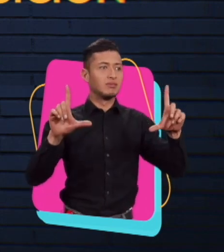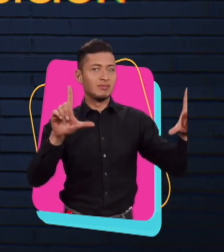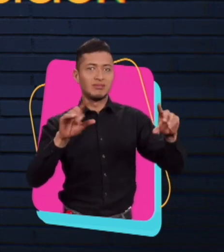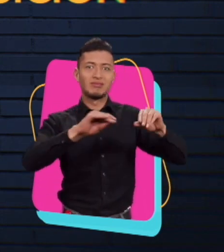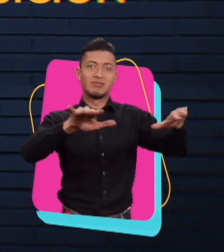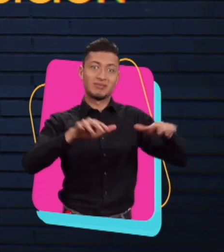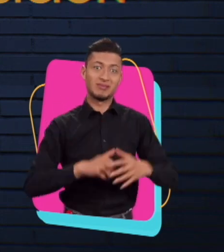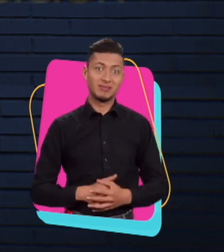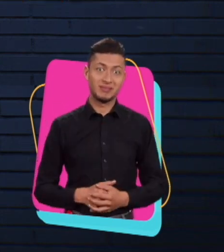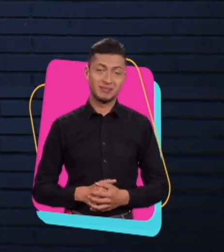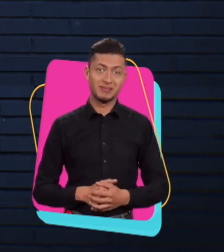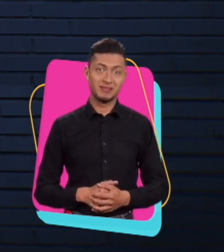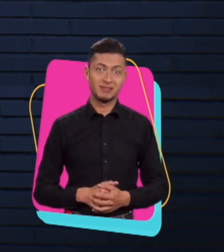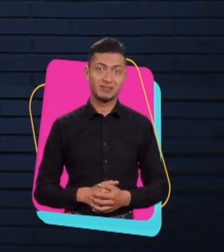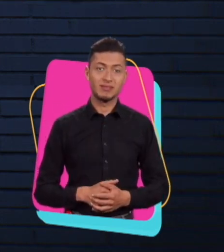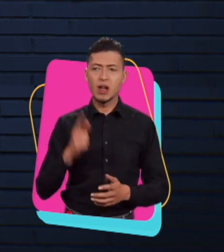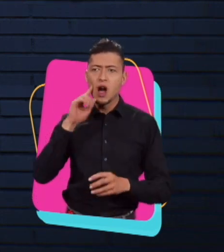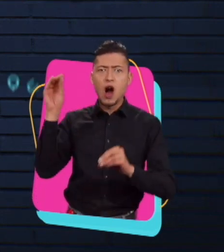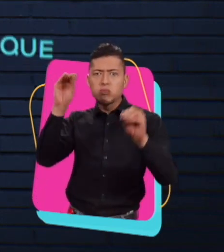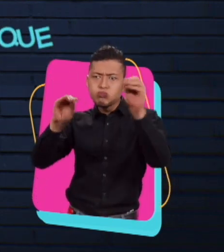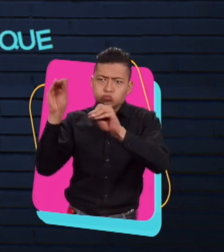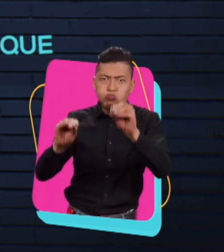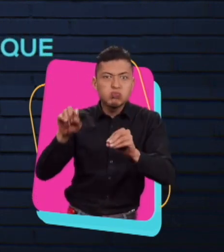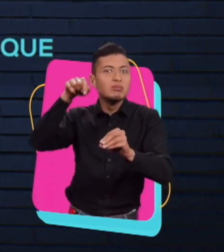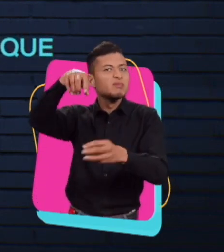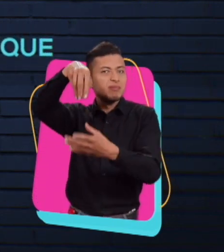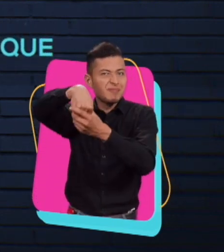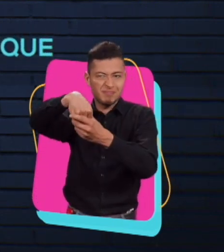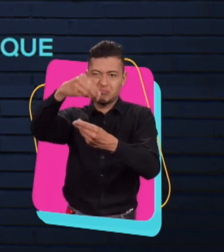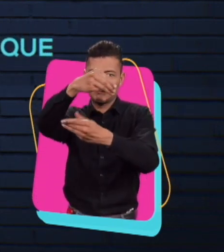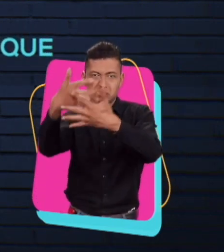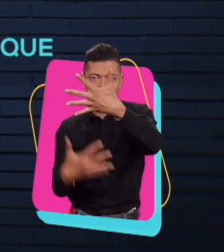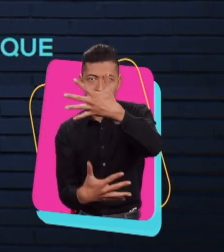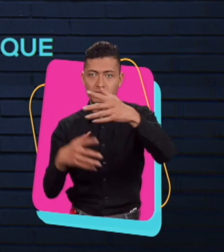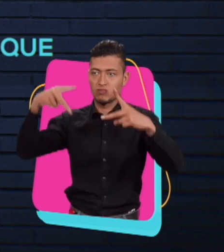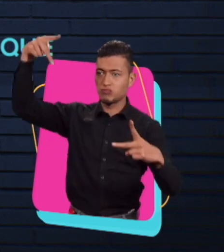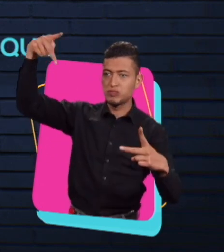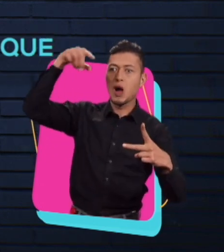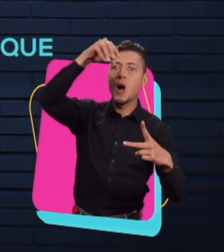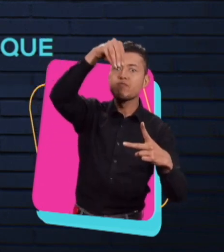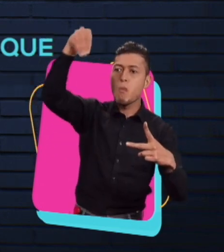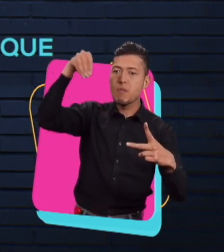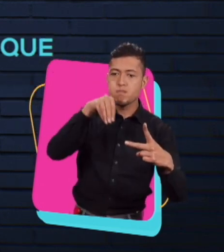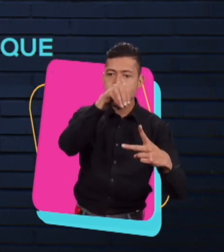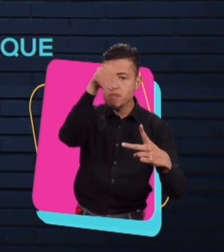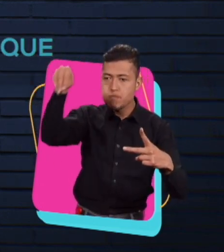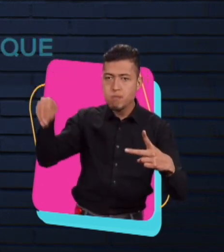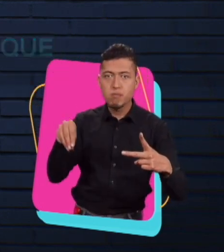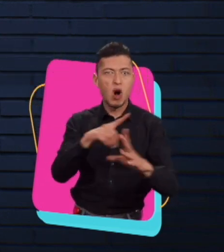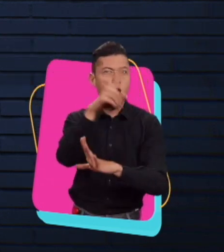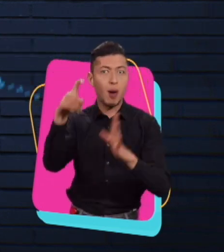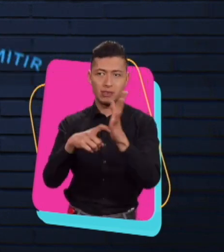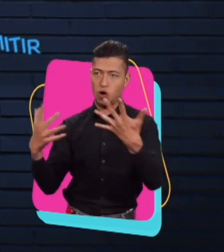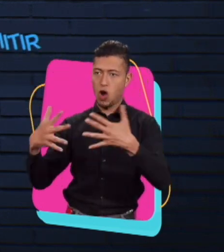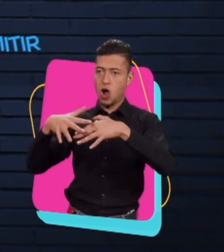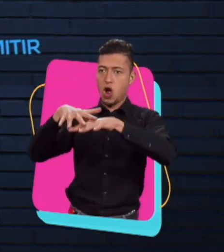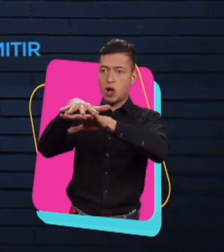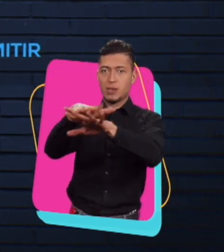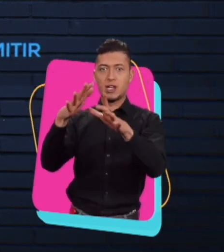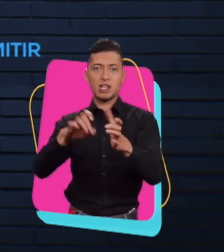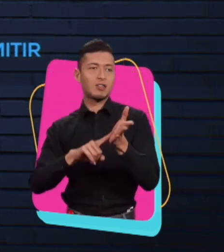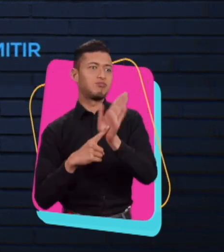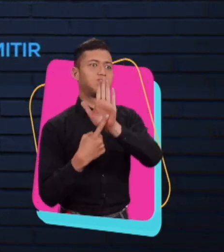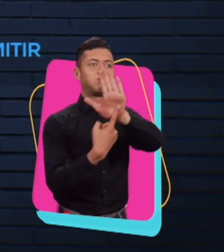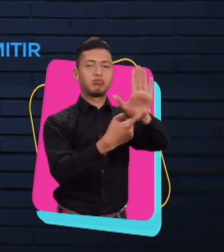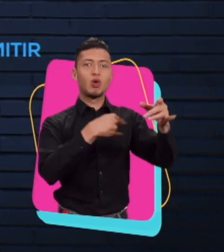dentro de la pantalla. La composición está formada por todos los elementos que se ven dentro de un plano. Todos estos elementos